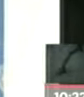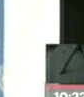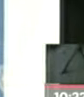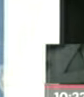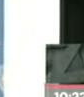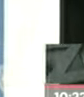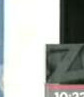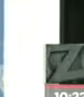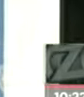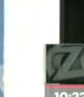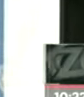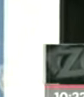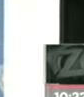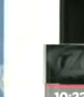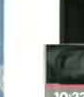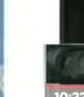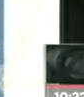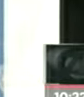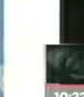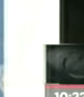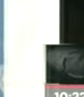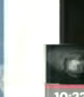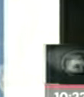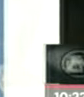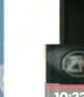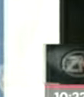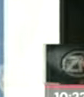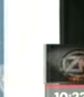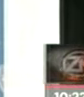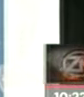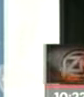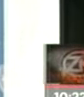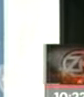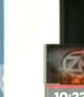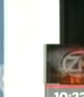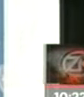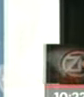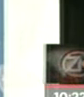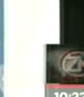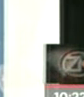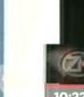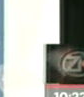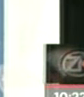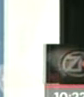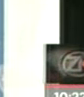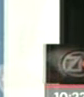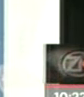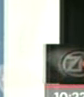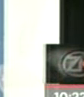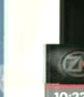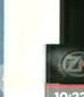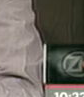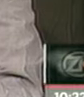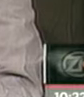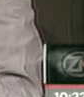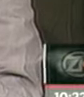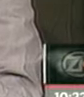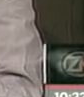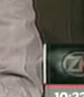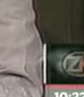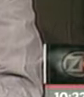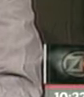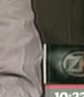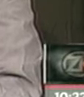Últimas noticias. Estados Unidos impuso nuevas sanciones contra Venezuela. Y no solamente contra Venezuela, contra el compañero